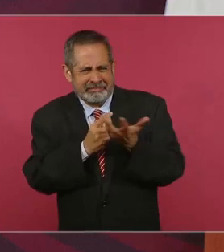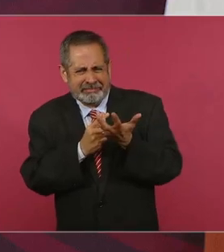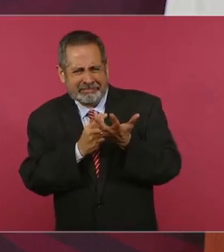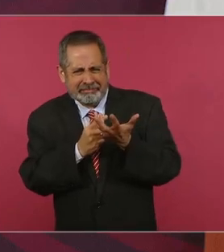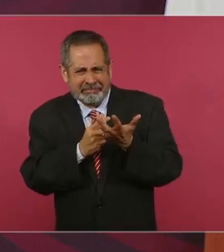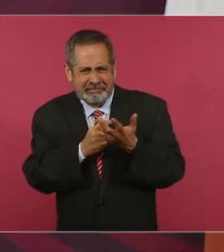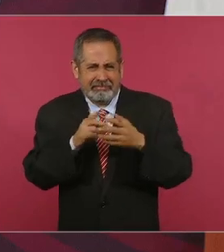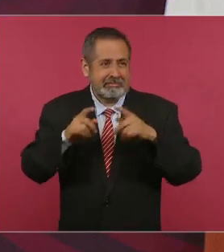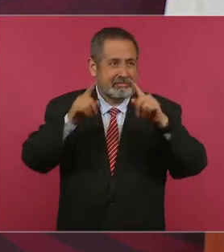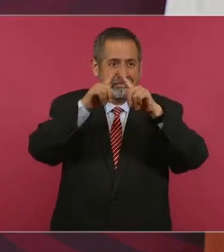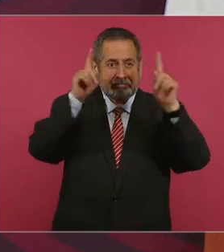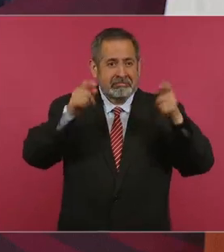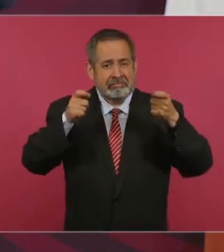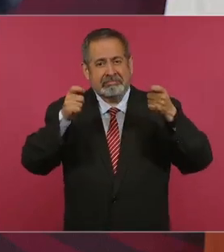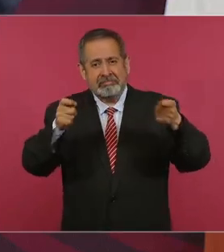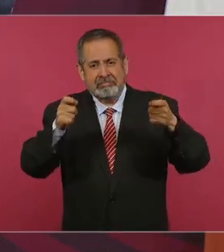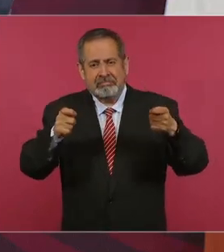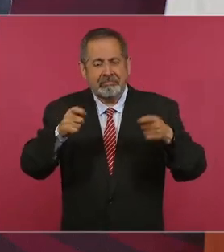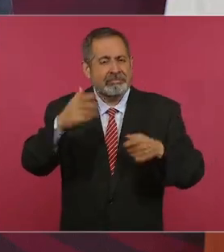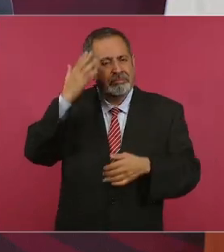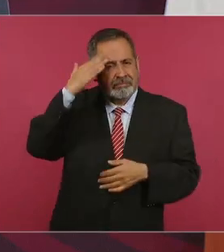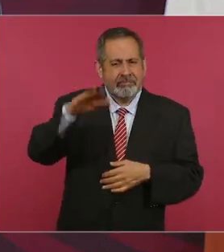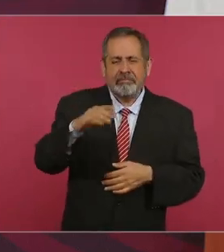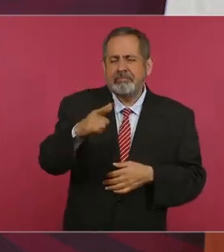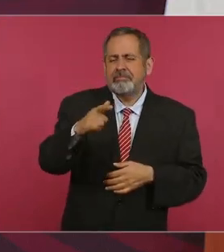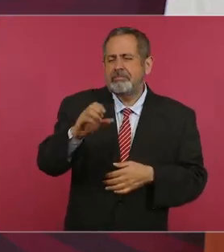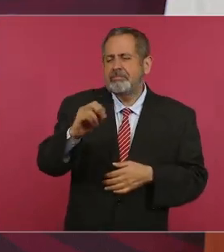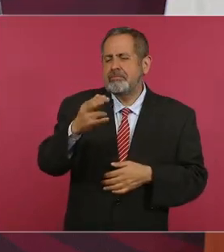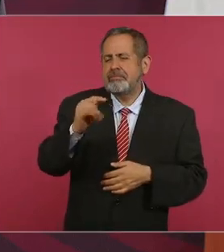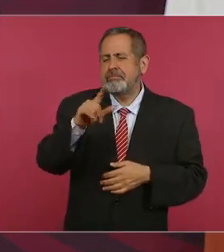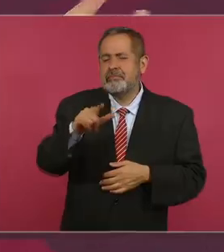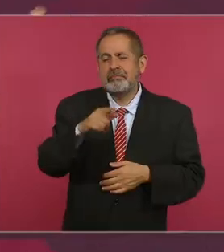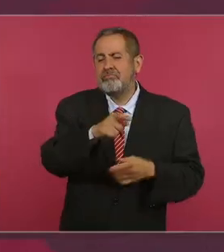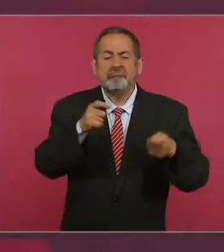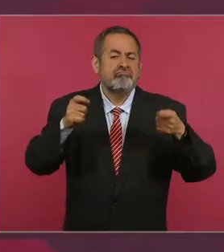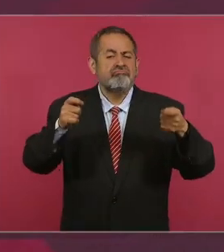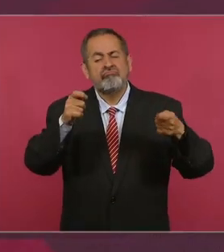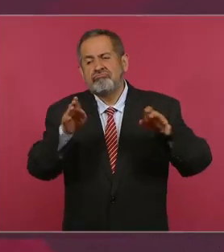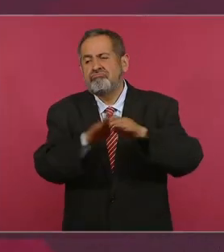Sí, que traían carteles de la señora Xochitl Gálvez